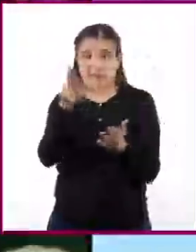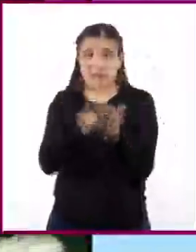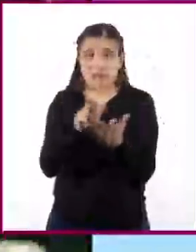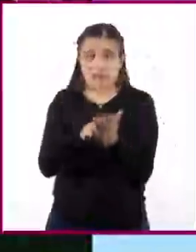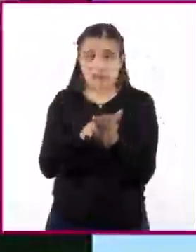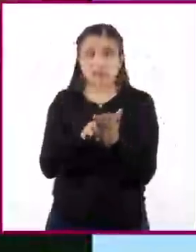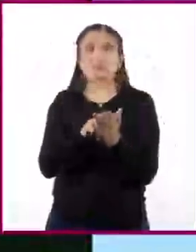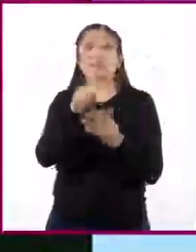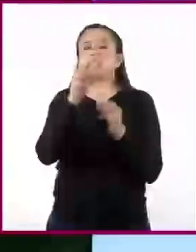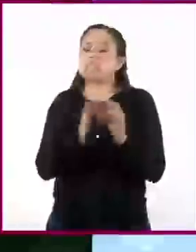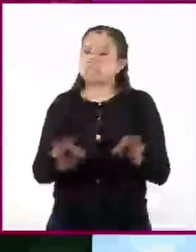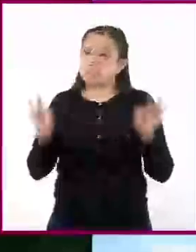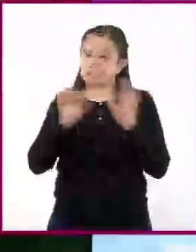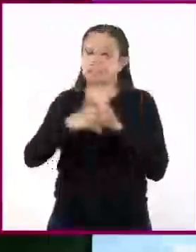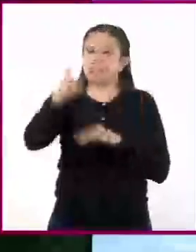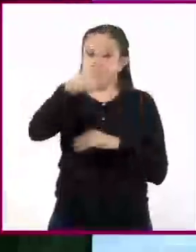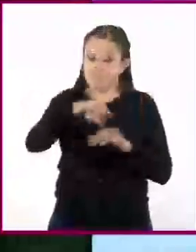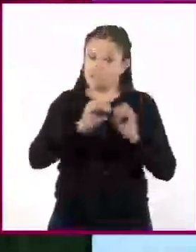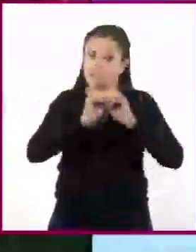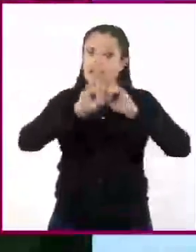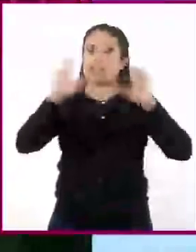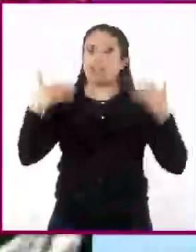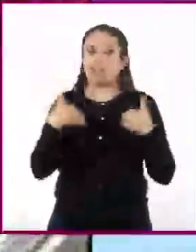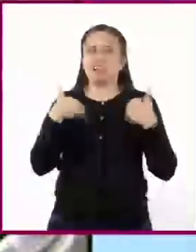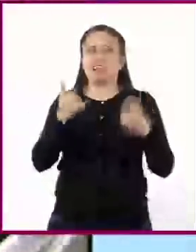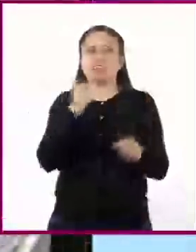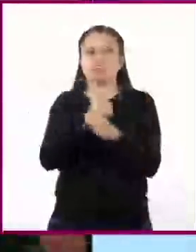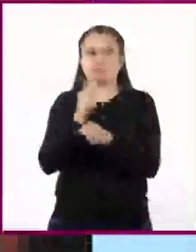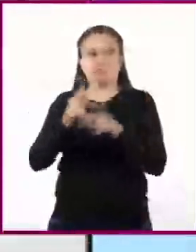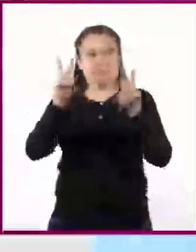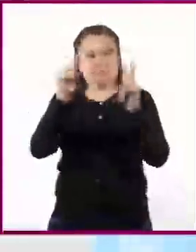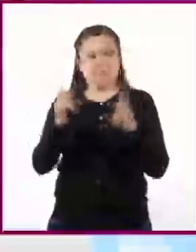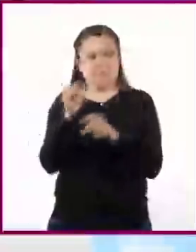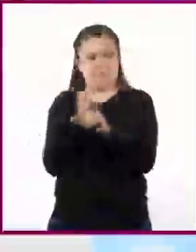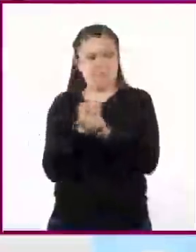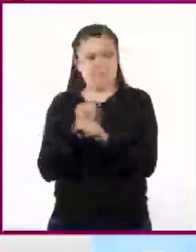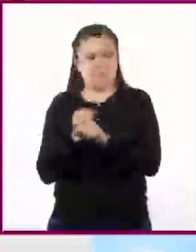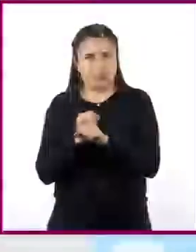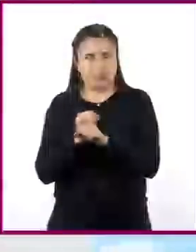investigación, es importante tener claridad acerca del tema investigado.